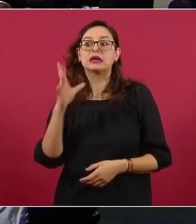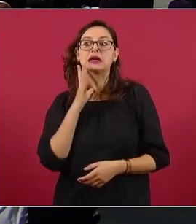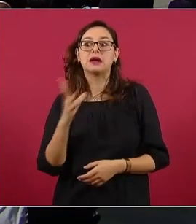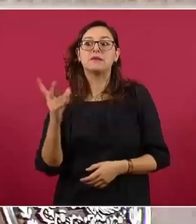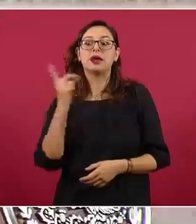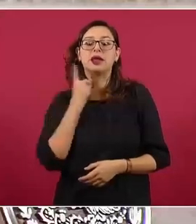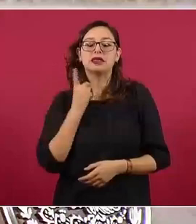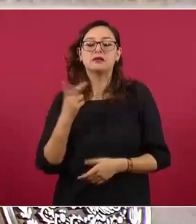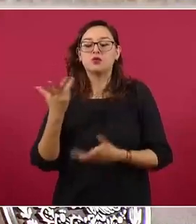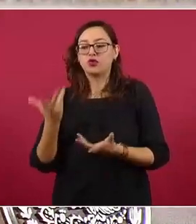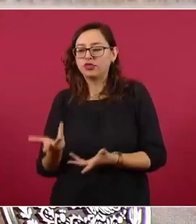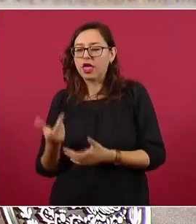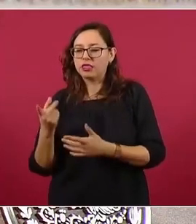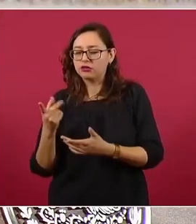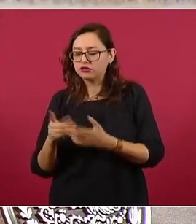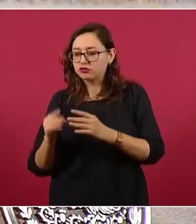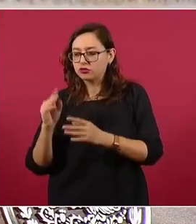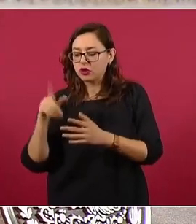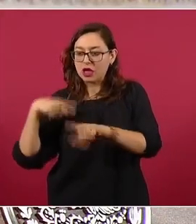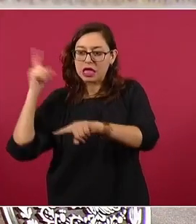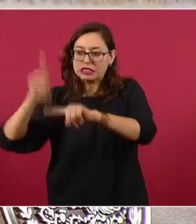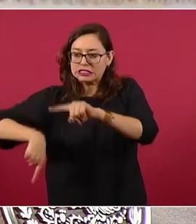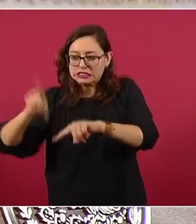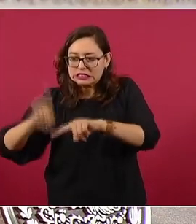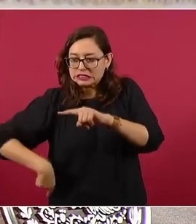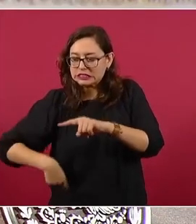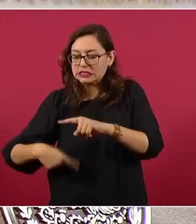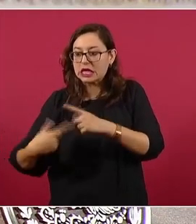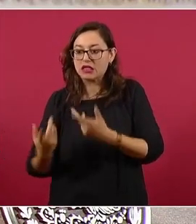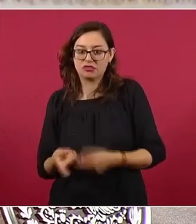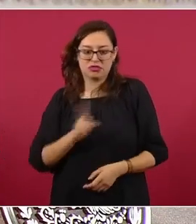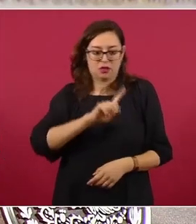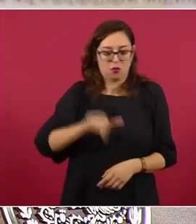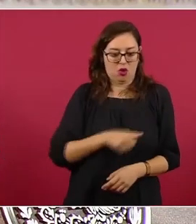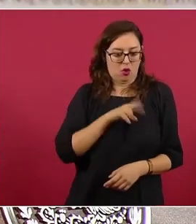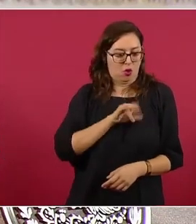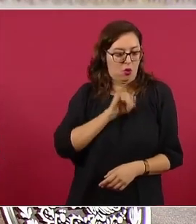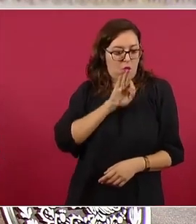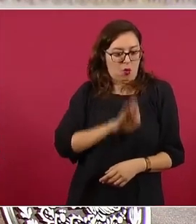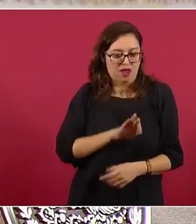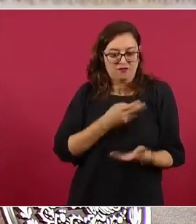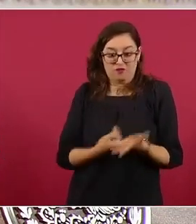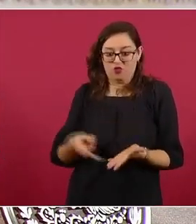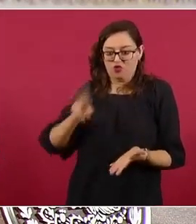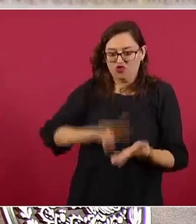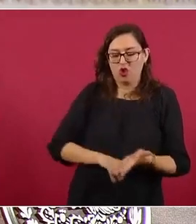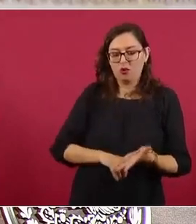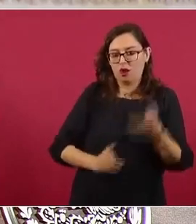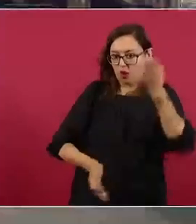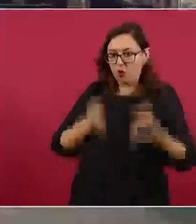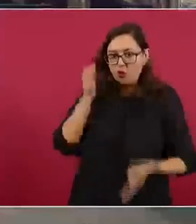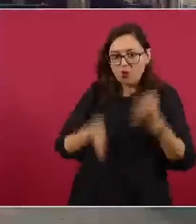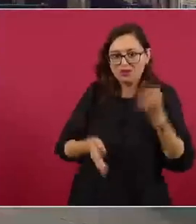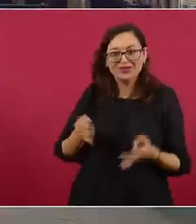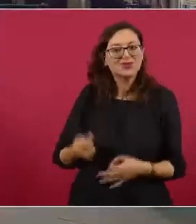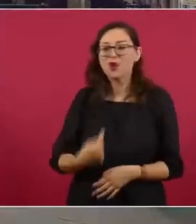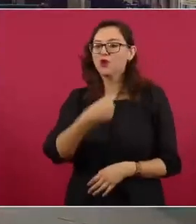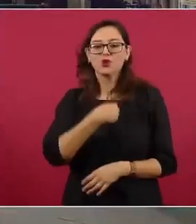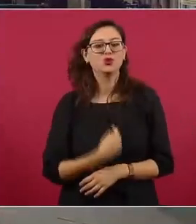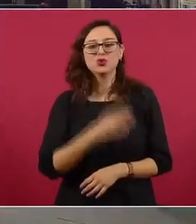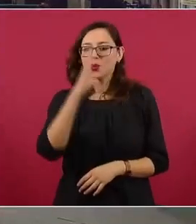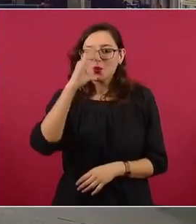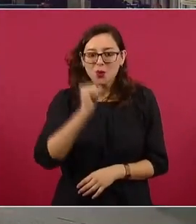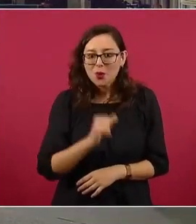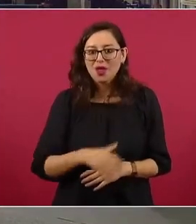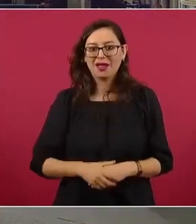integrando unas denuncias por operaciones con recursos de procedencia ilícita, que ya antes lo vimos